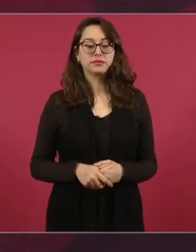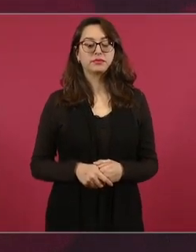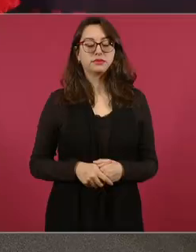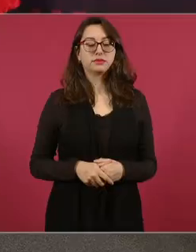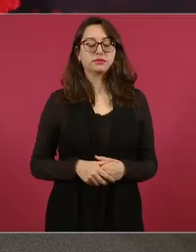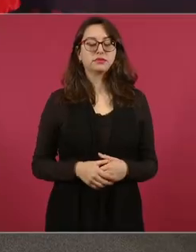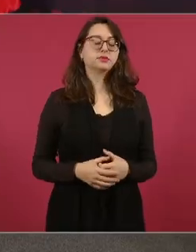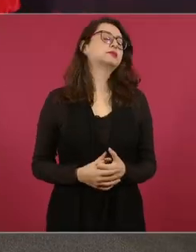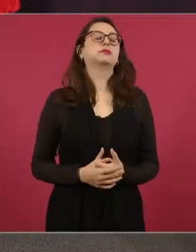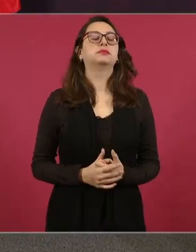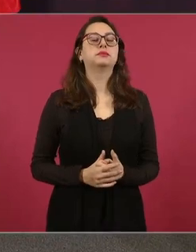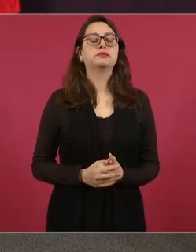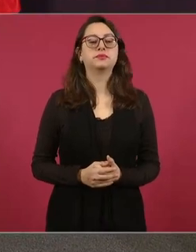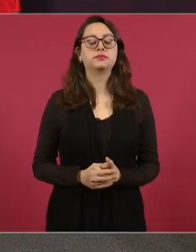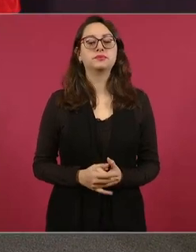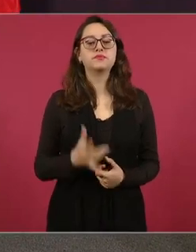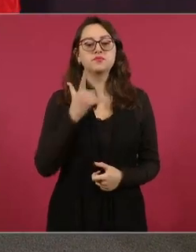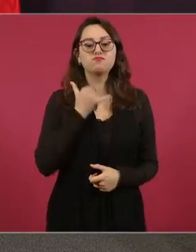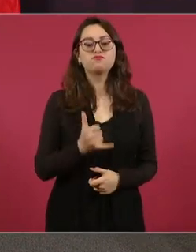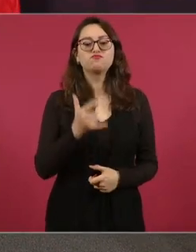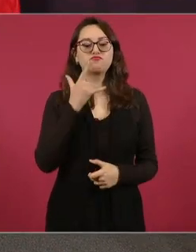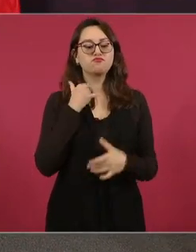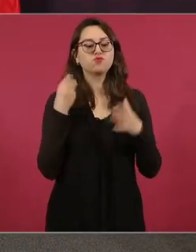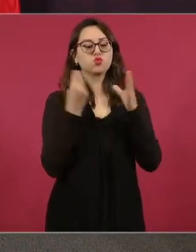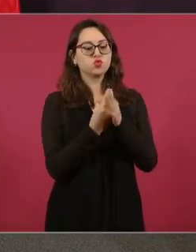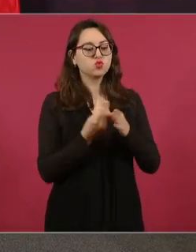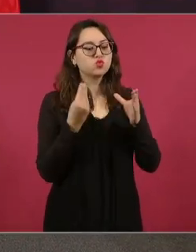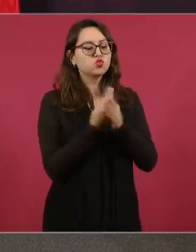Lo que ha significado en formación